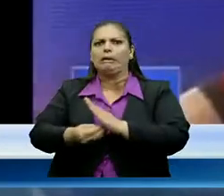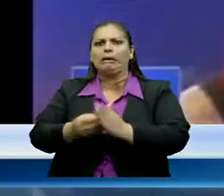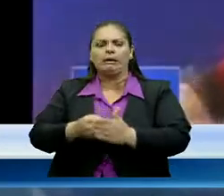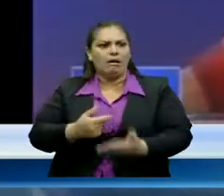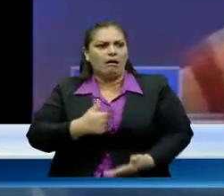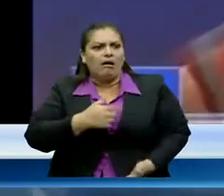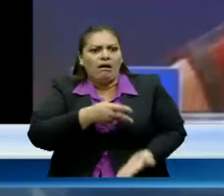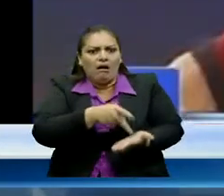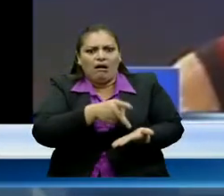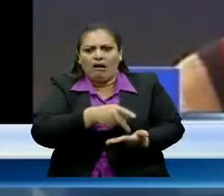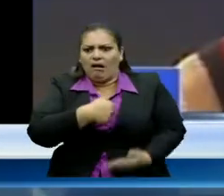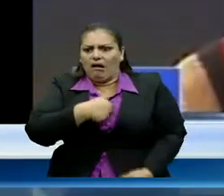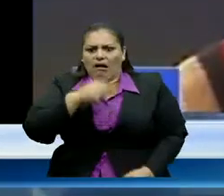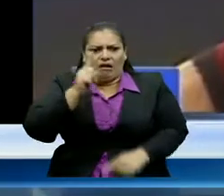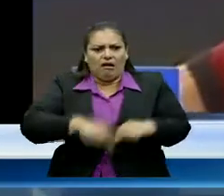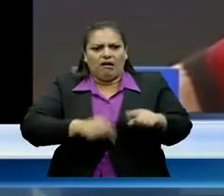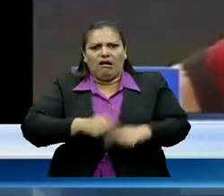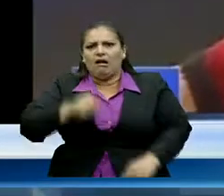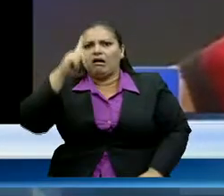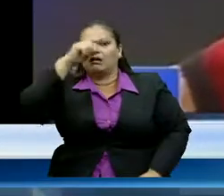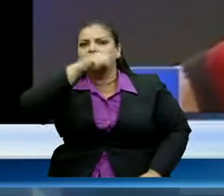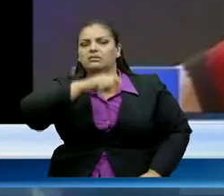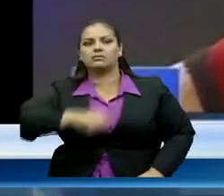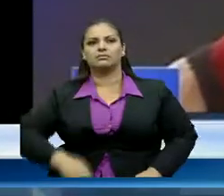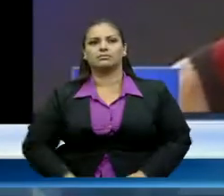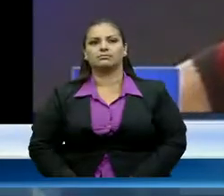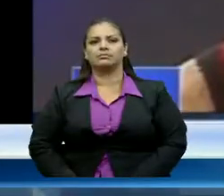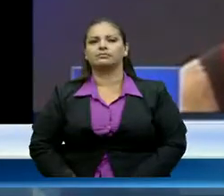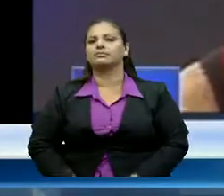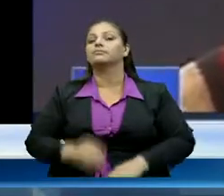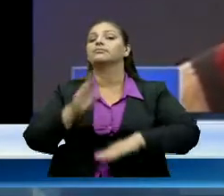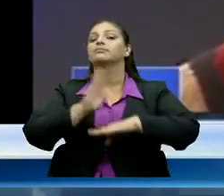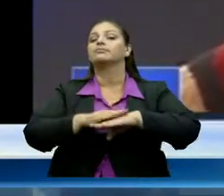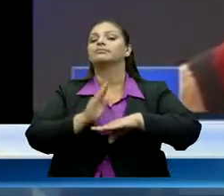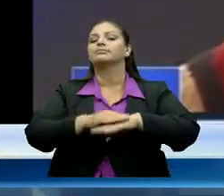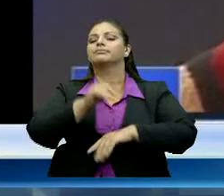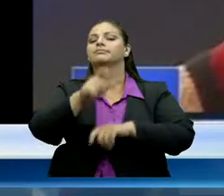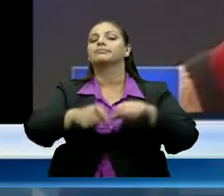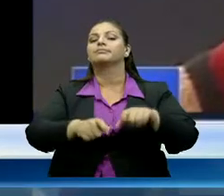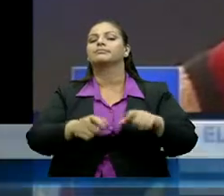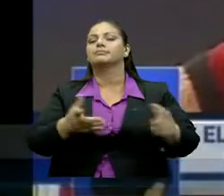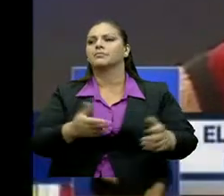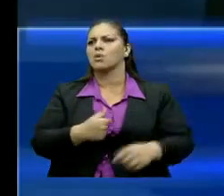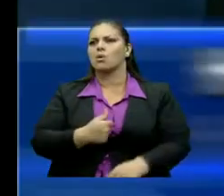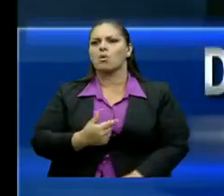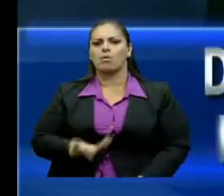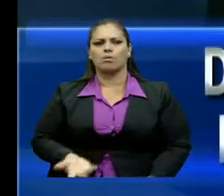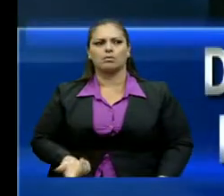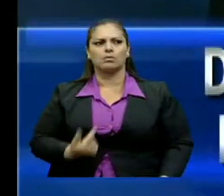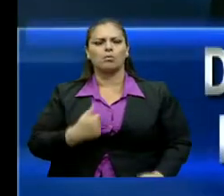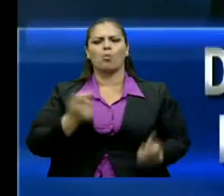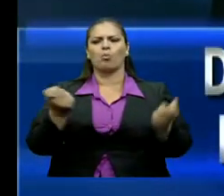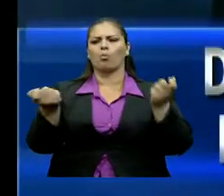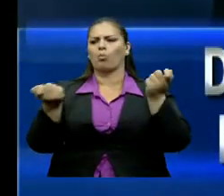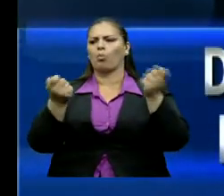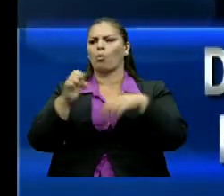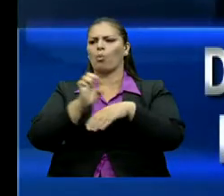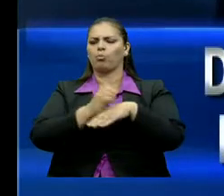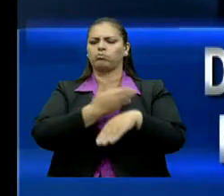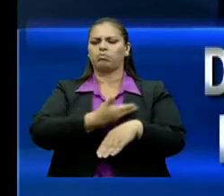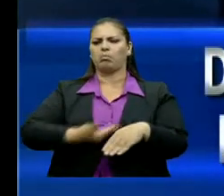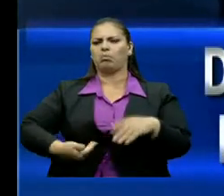gente, a los culpables de ese pasado, hoy quieren dirigir nuevamente nuestro país. Denuncia corrupción en